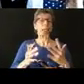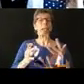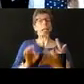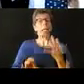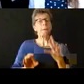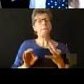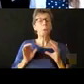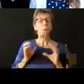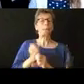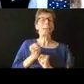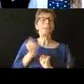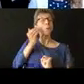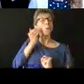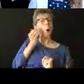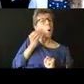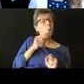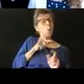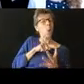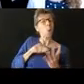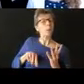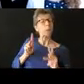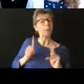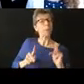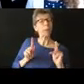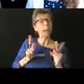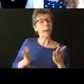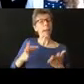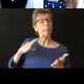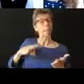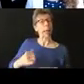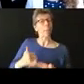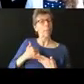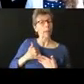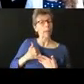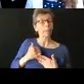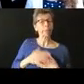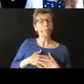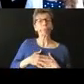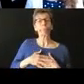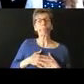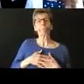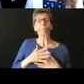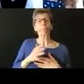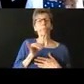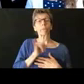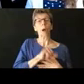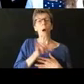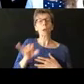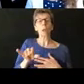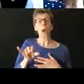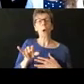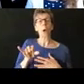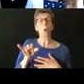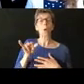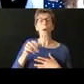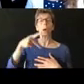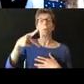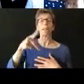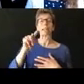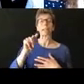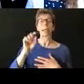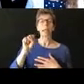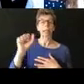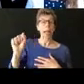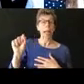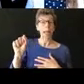personas porque eso ayuda muchísimo y a lo mejor van a querer abogar o interceder a través de la asociación de padres